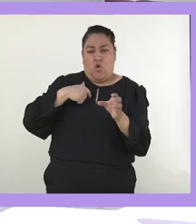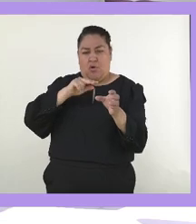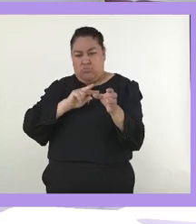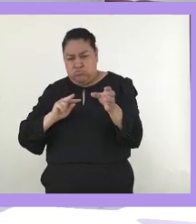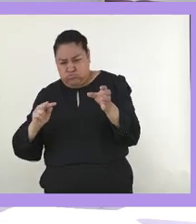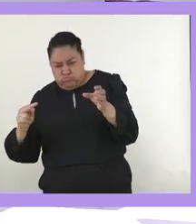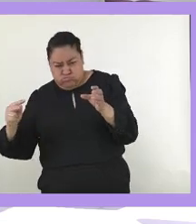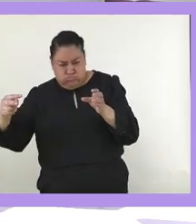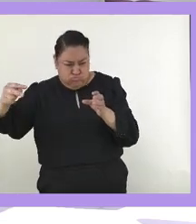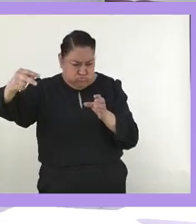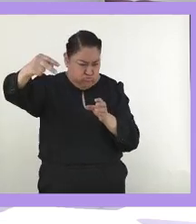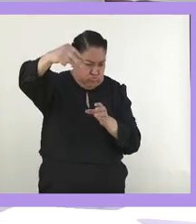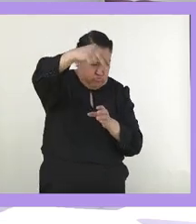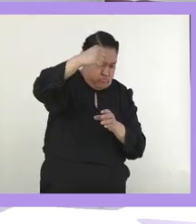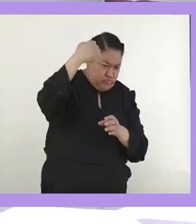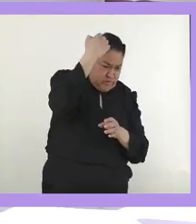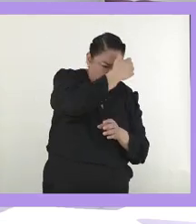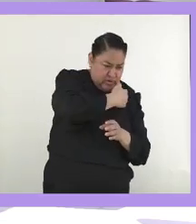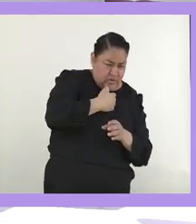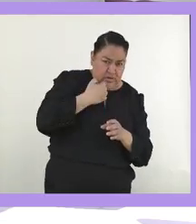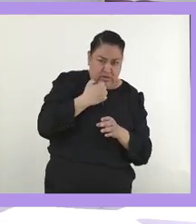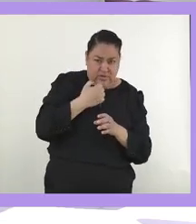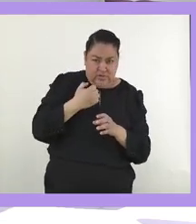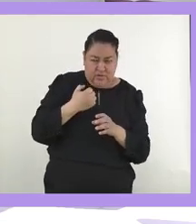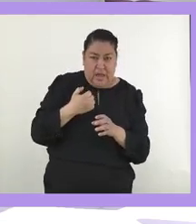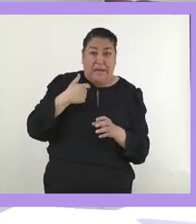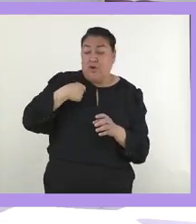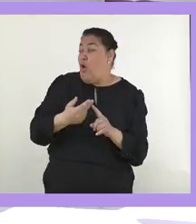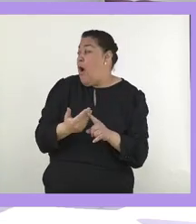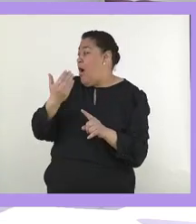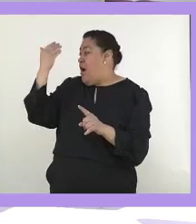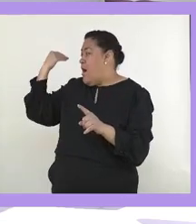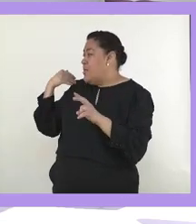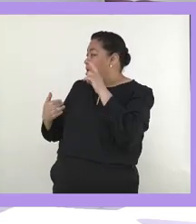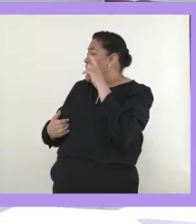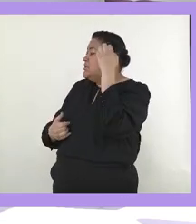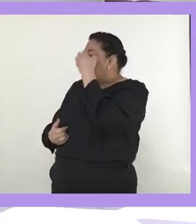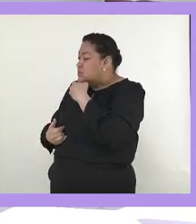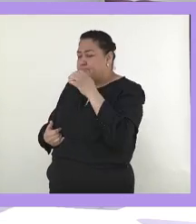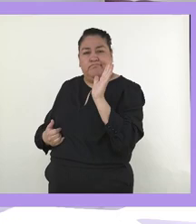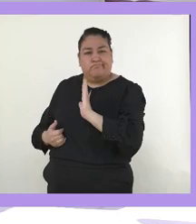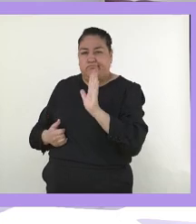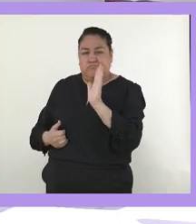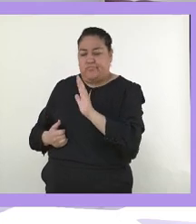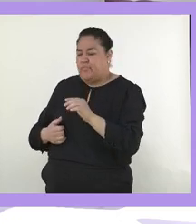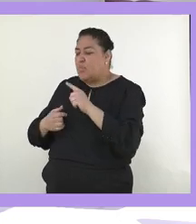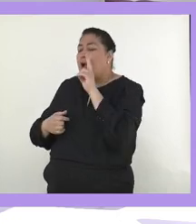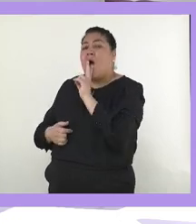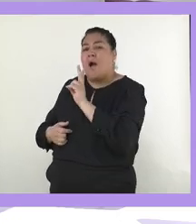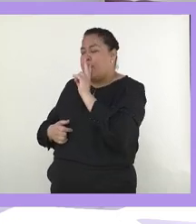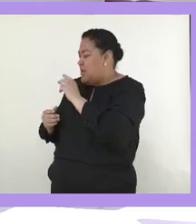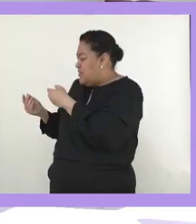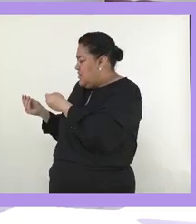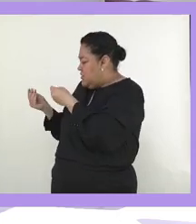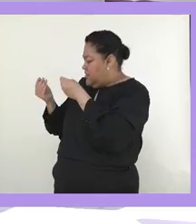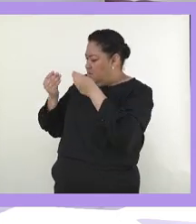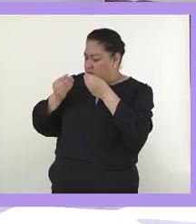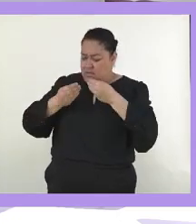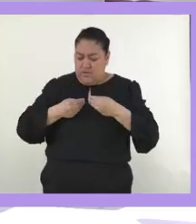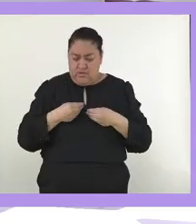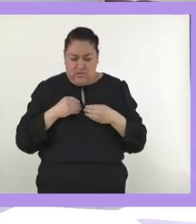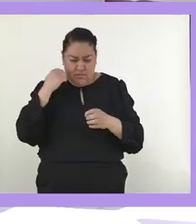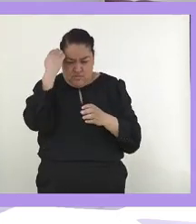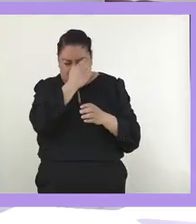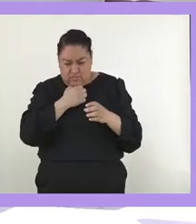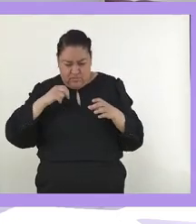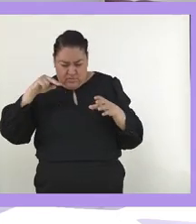difícil del pasado no sino de lo que yo encuentro y unos meses después sigo analizando y hoy